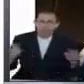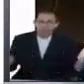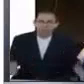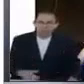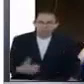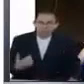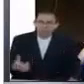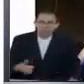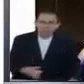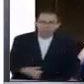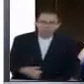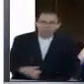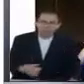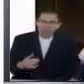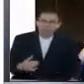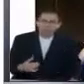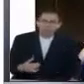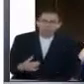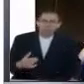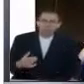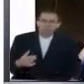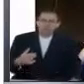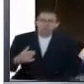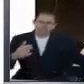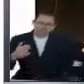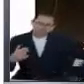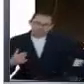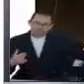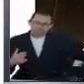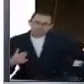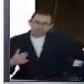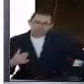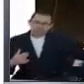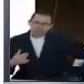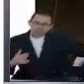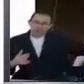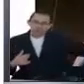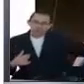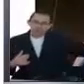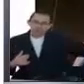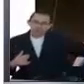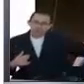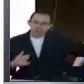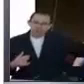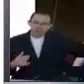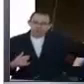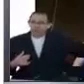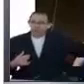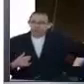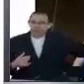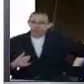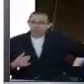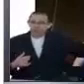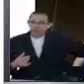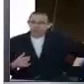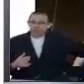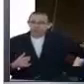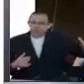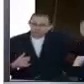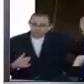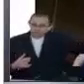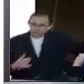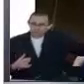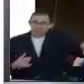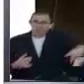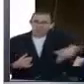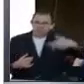pero de ahí como glorificamos. Cuando ya el demonio ya estaba al frente, ya no hubiese mal a ningún demonio, ya